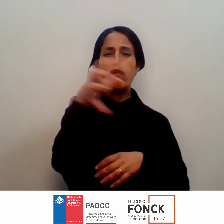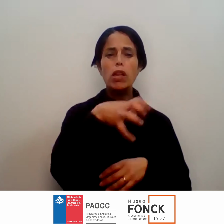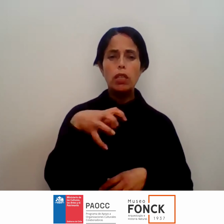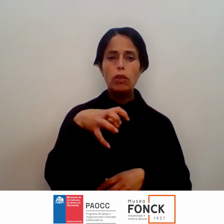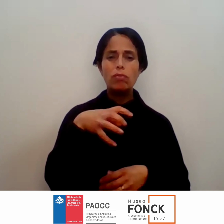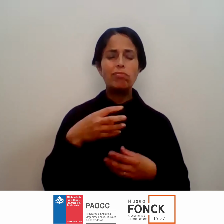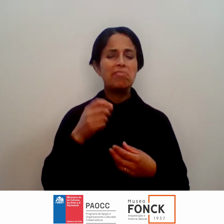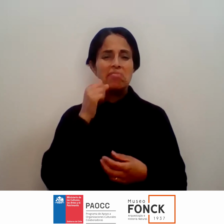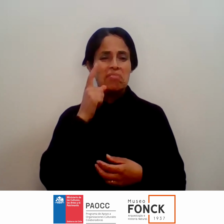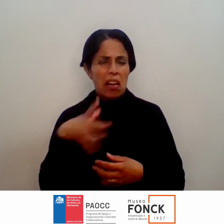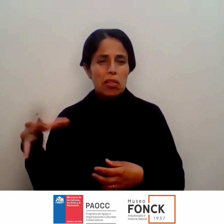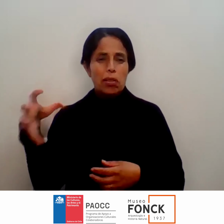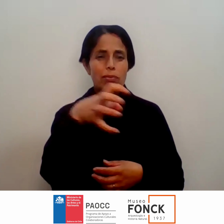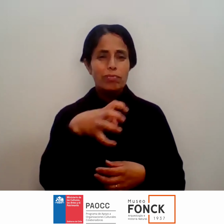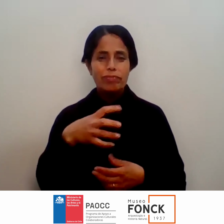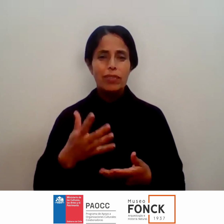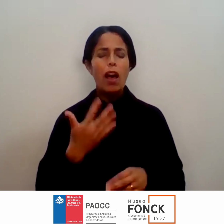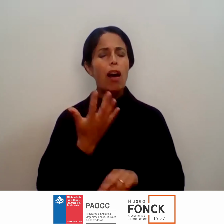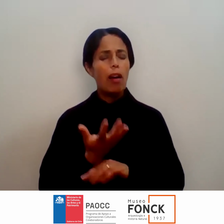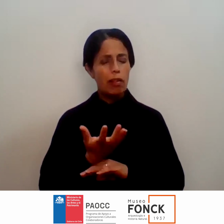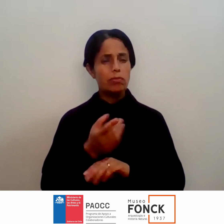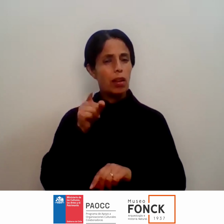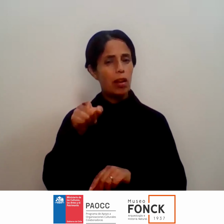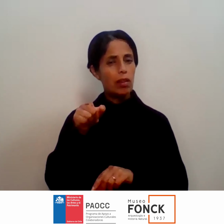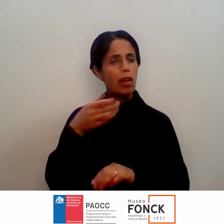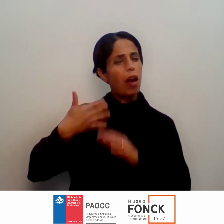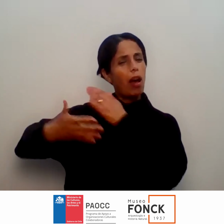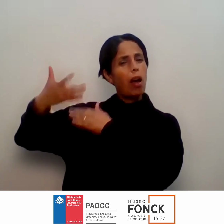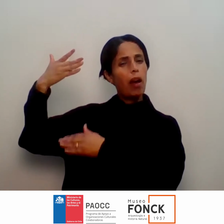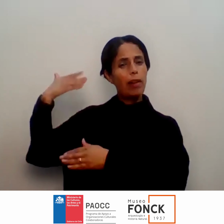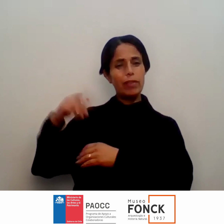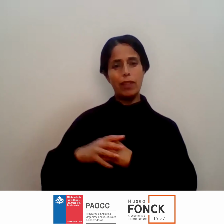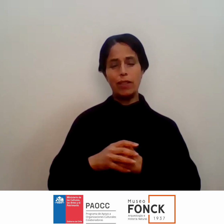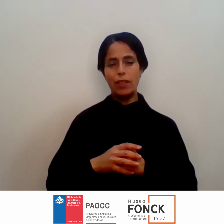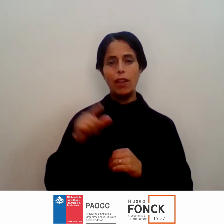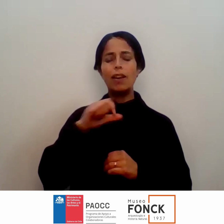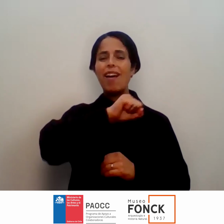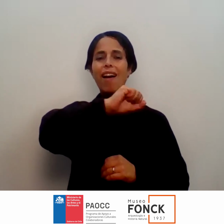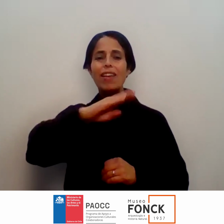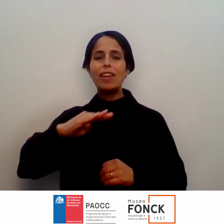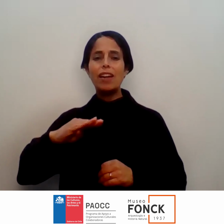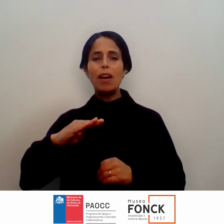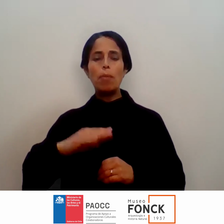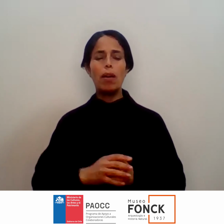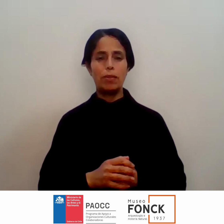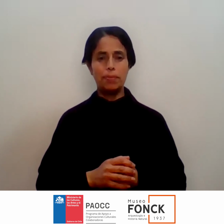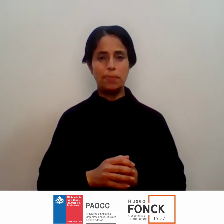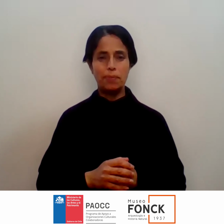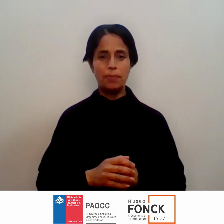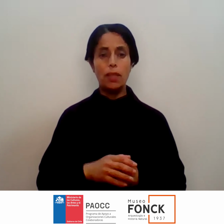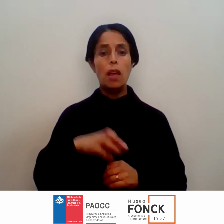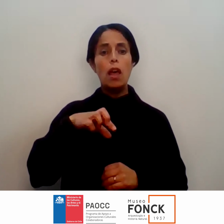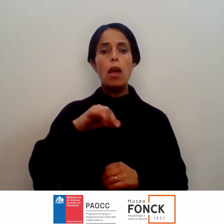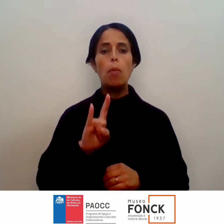¿qué tipo de felinos eran los que existieron en esa época allá en Atacama? Eh,